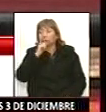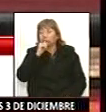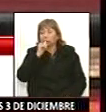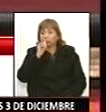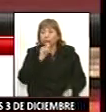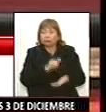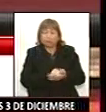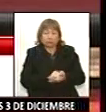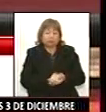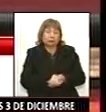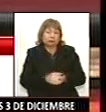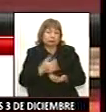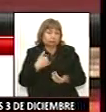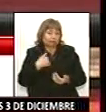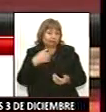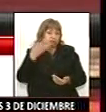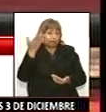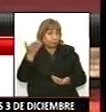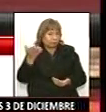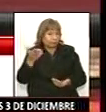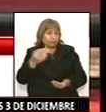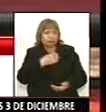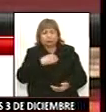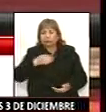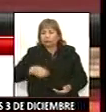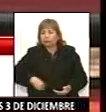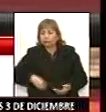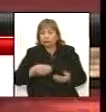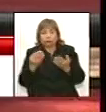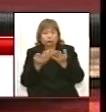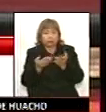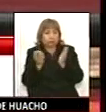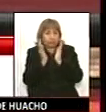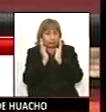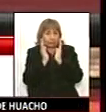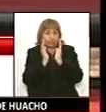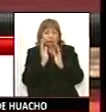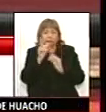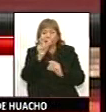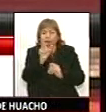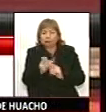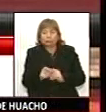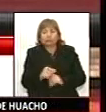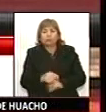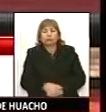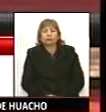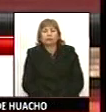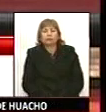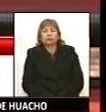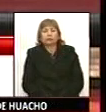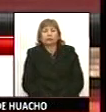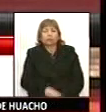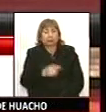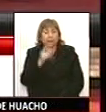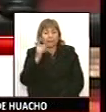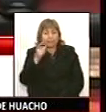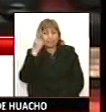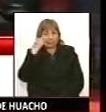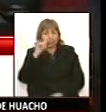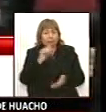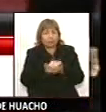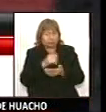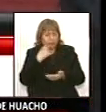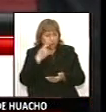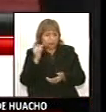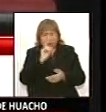yo llamo la atención del ministro de Educación a través de su persona, presidente, para que esto pueda